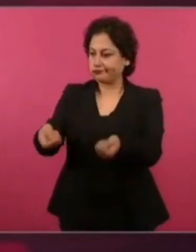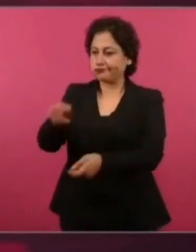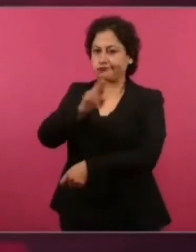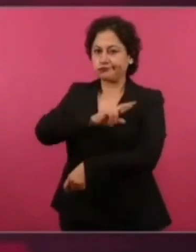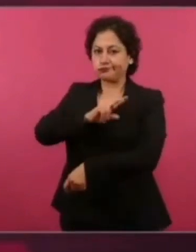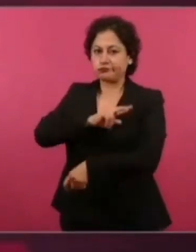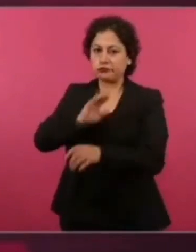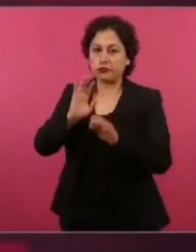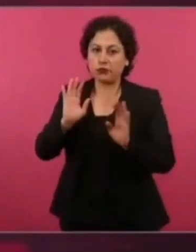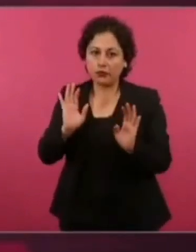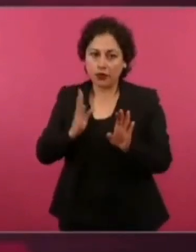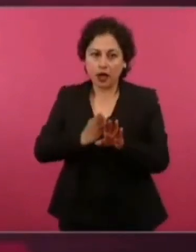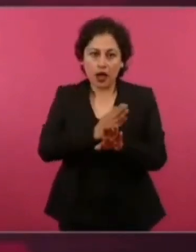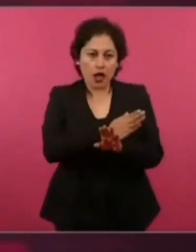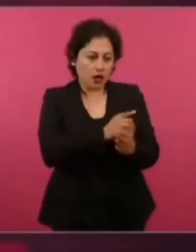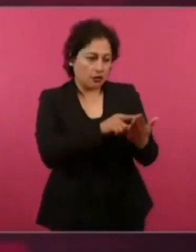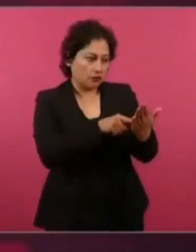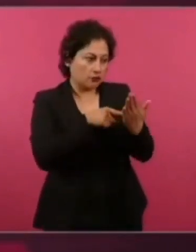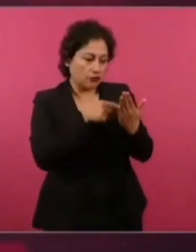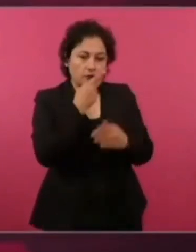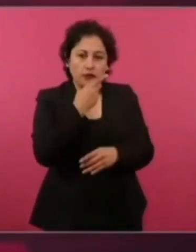Bueno, eso no sucedió.